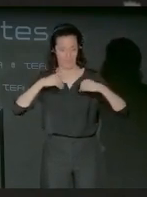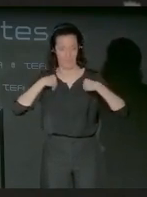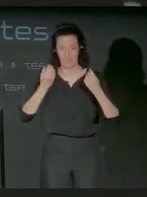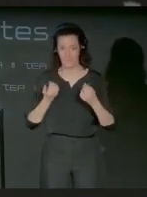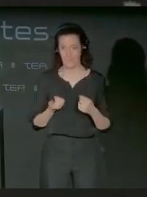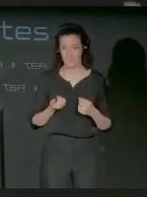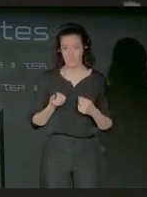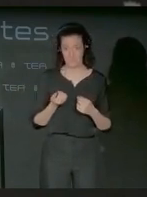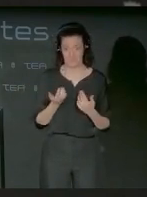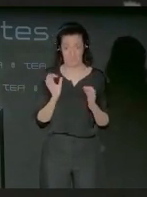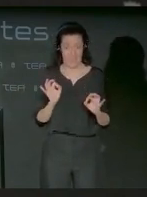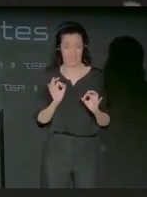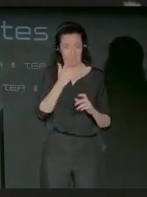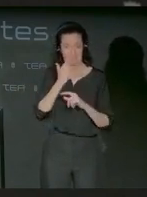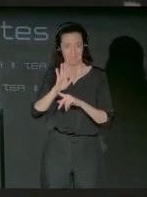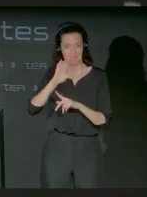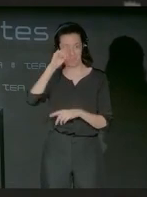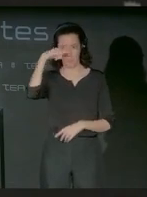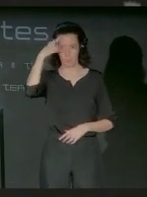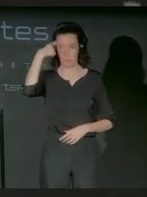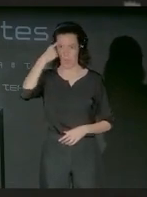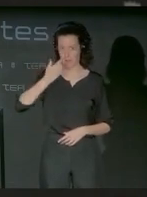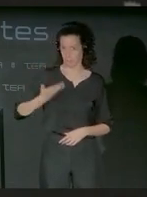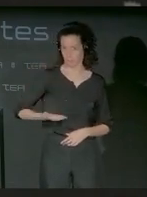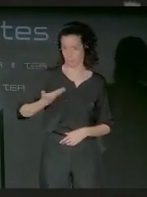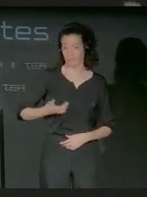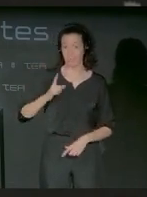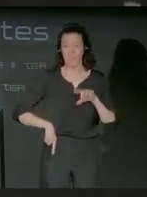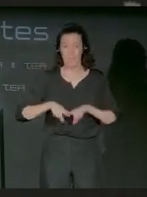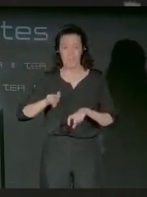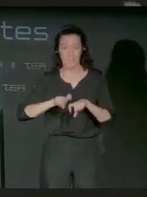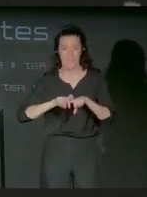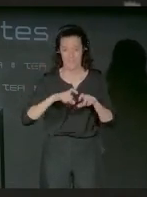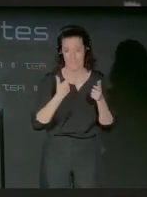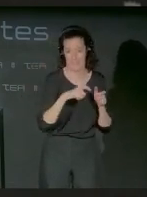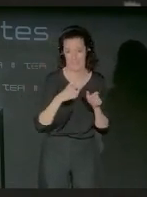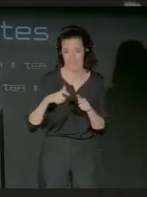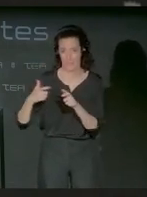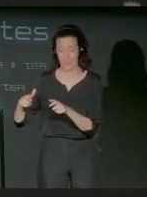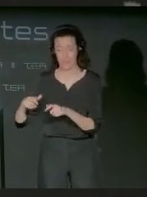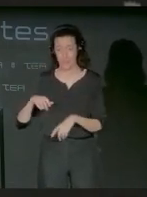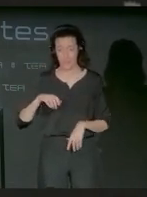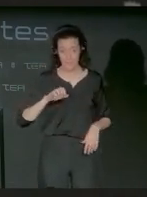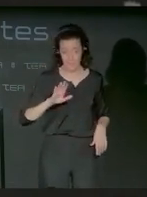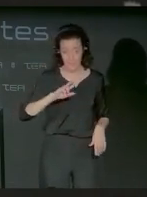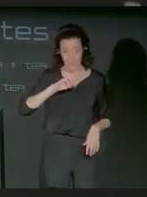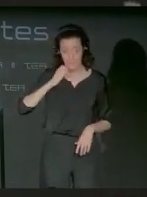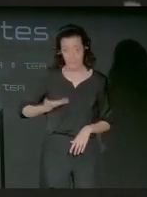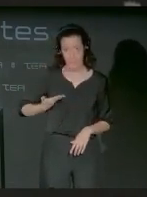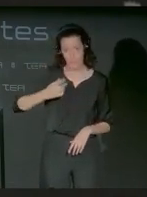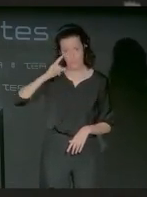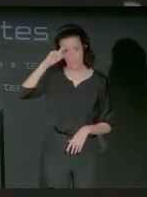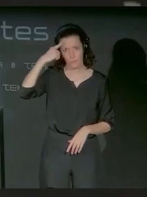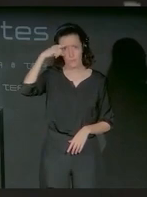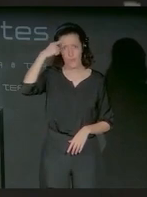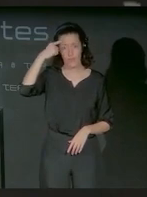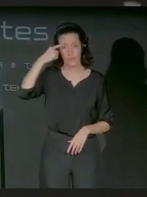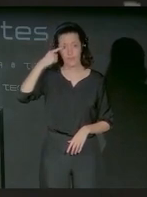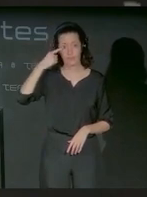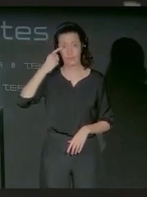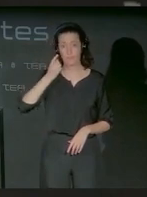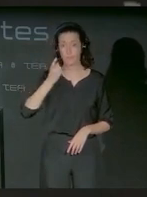representaciones culturales de alto nivel en sus respectivas disciplinas pero que sin embargo su valor cultural no se fundamenta